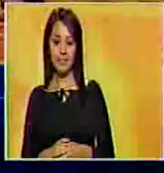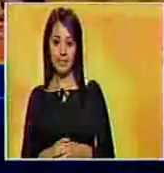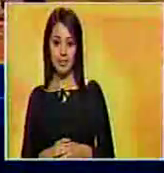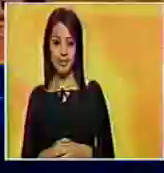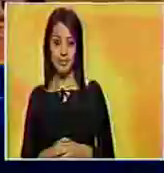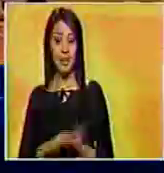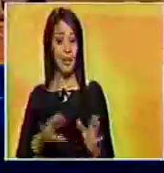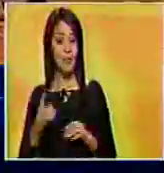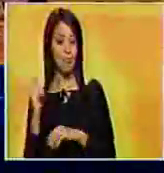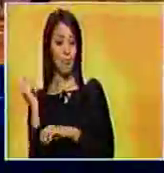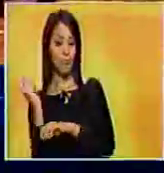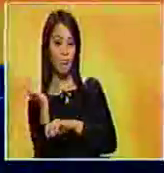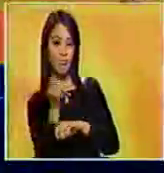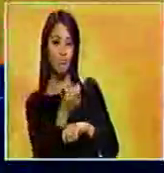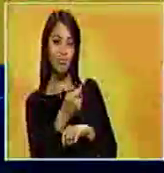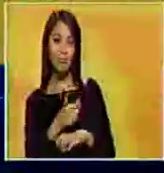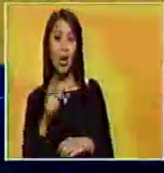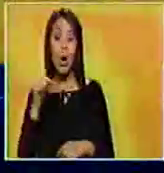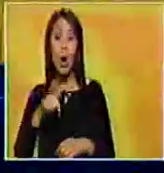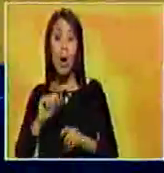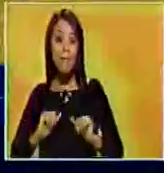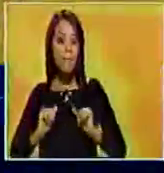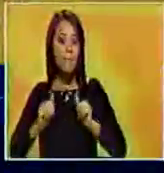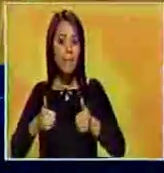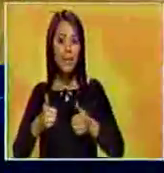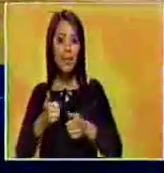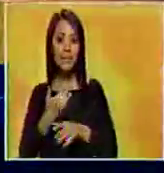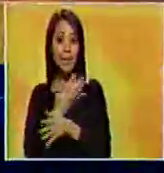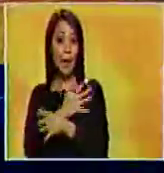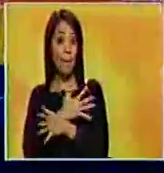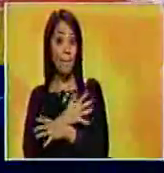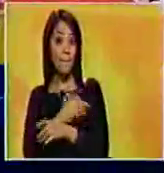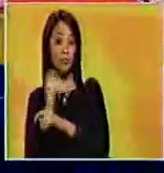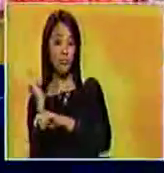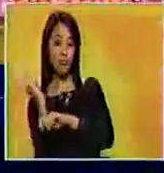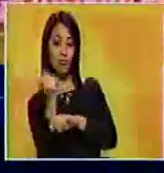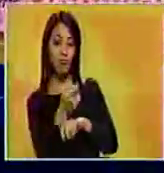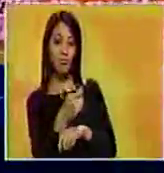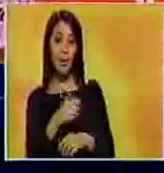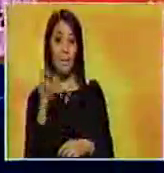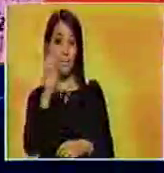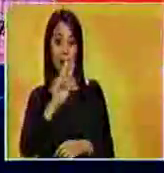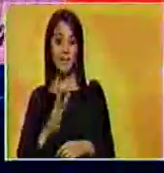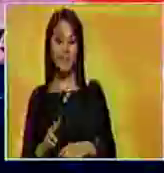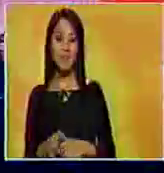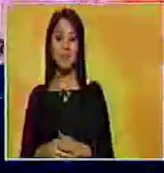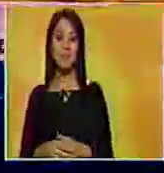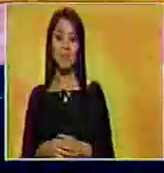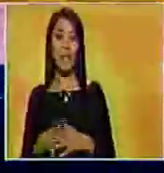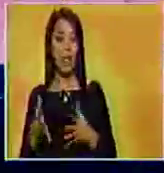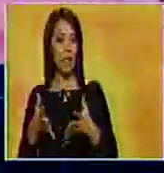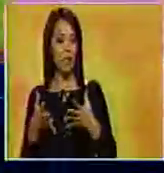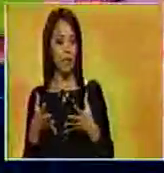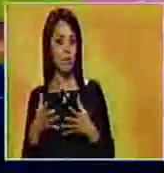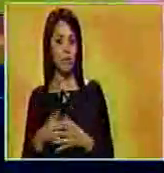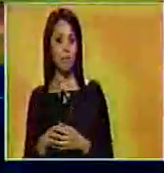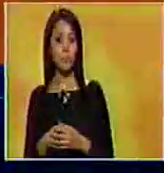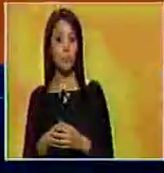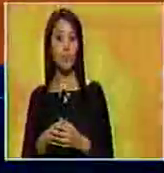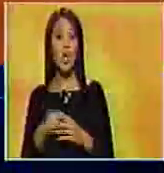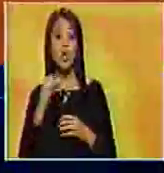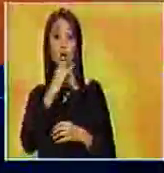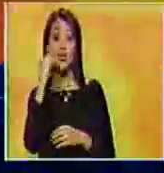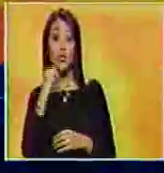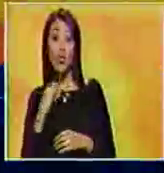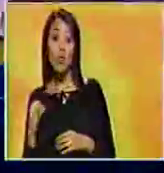Pasamos a la pelota criolla porque hoy inicia la Liga Profesional de Béisbol Venezolano. Los actuales campeones, Águilas del Zulia, reciben